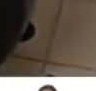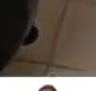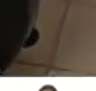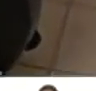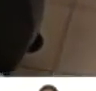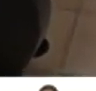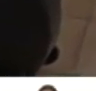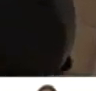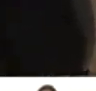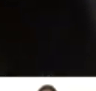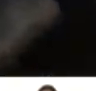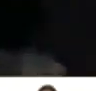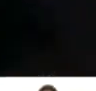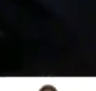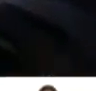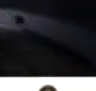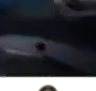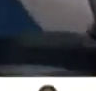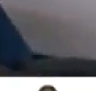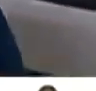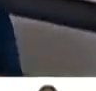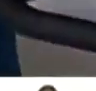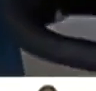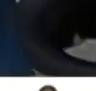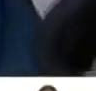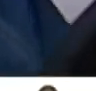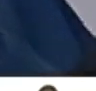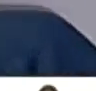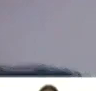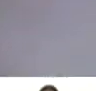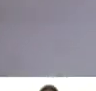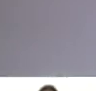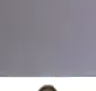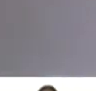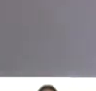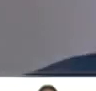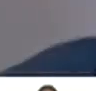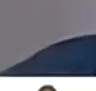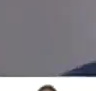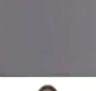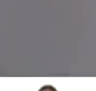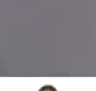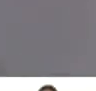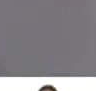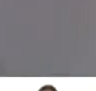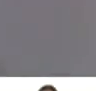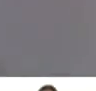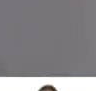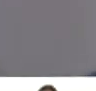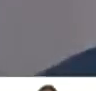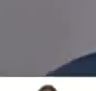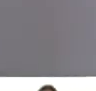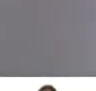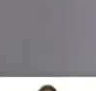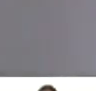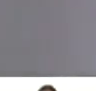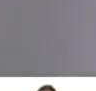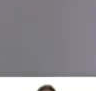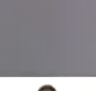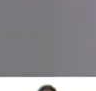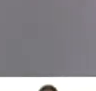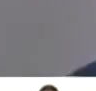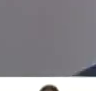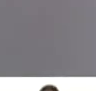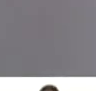el chequeo, su clasificación. Es importante decir que antes la clasificación la hacían por la vía biomédica